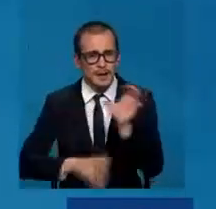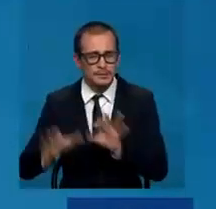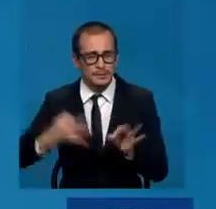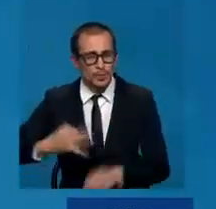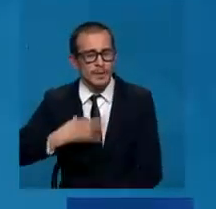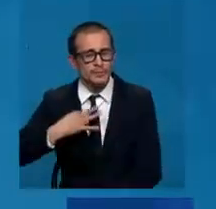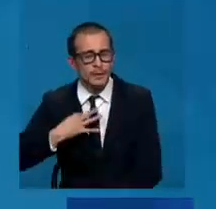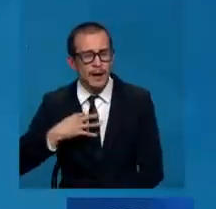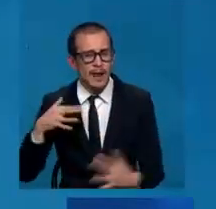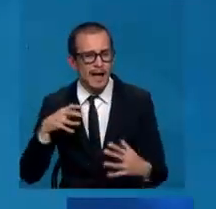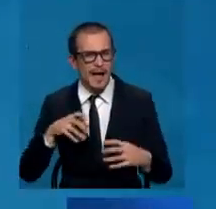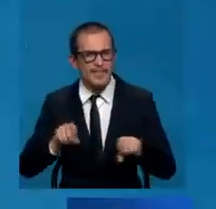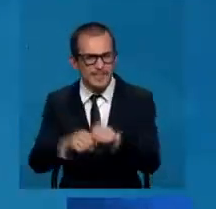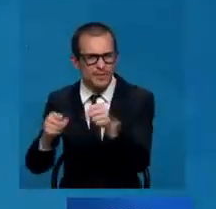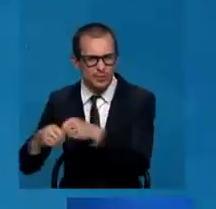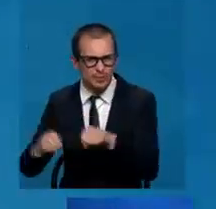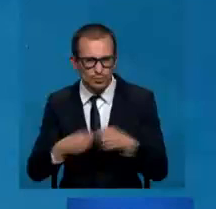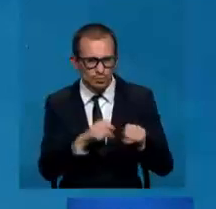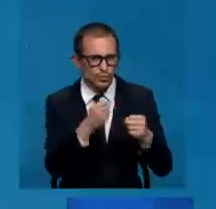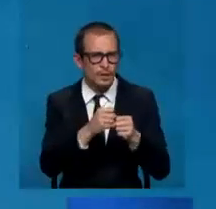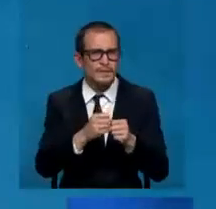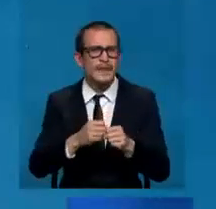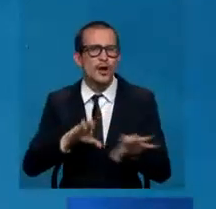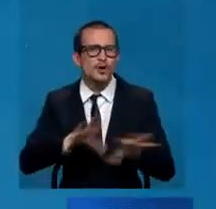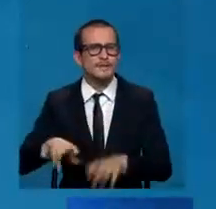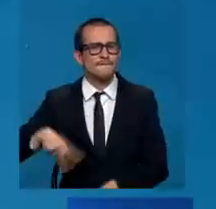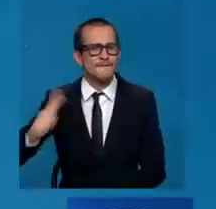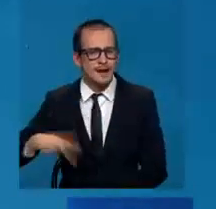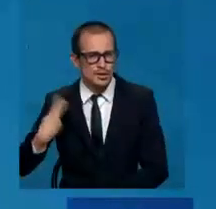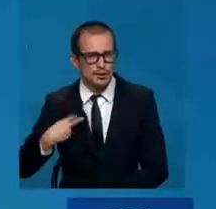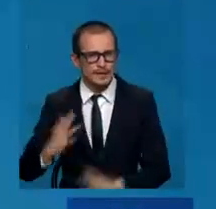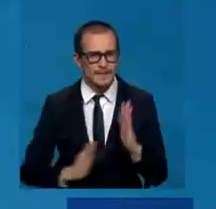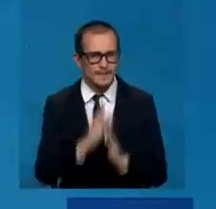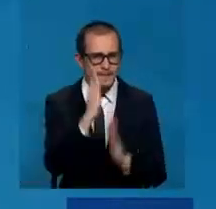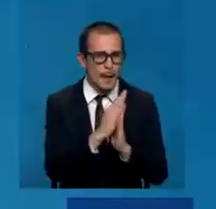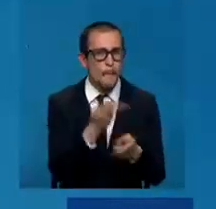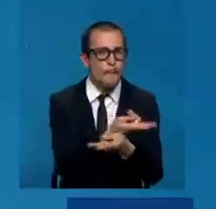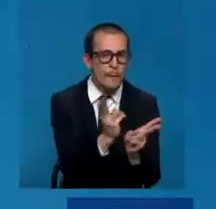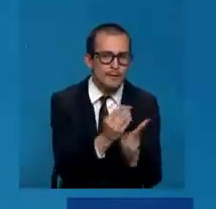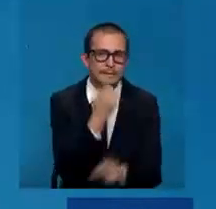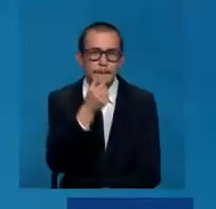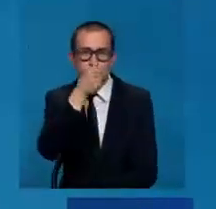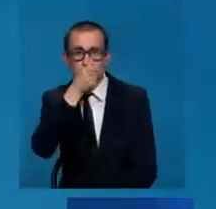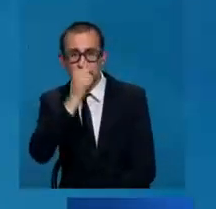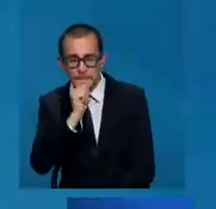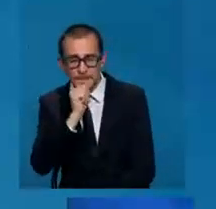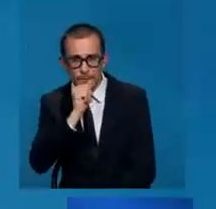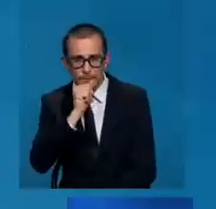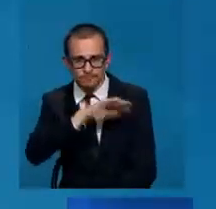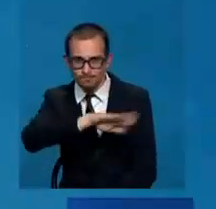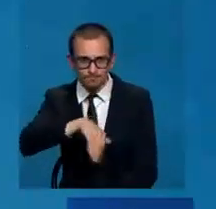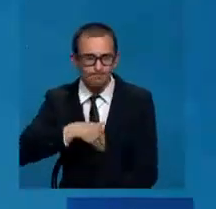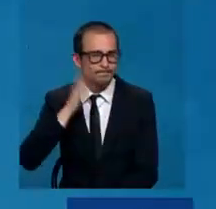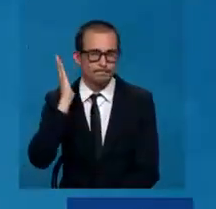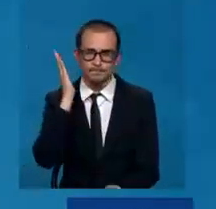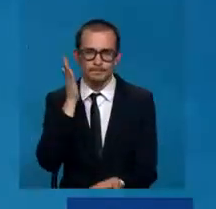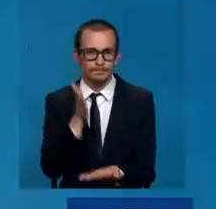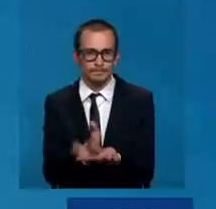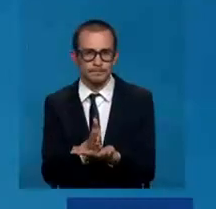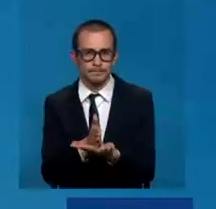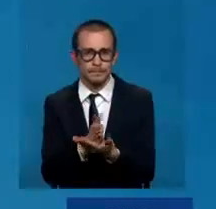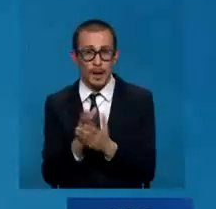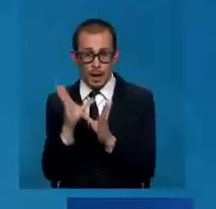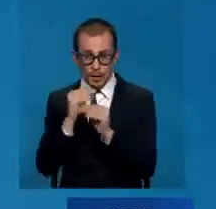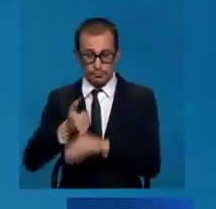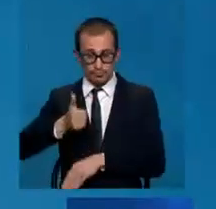destrucción de valiosa infraestructura, tanto público como privado, que hemos debido establecer